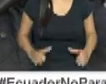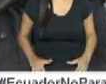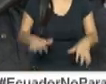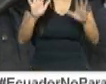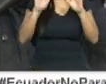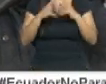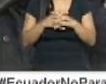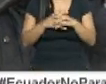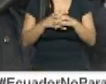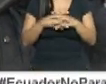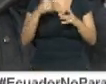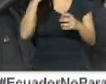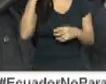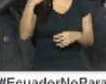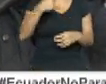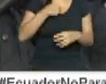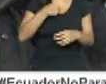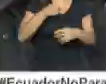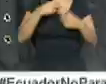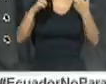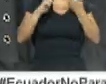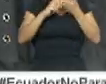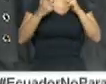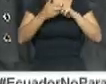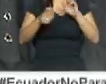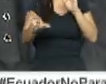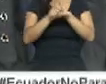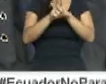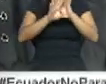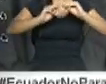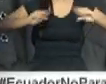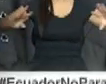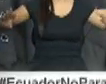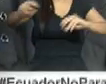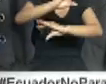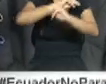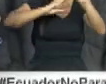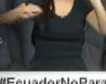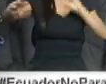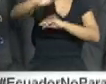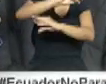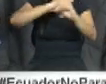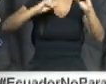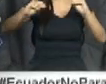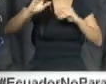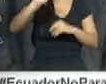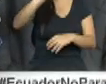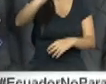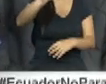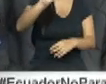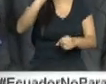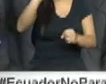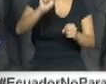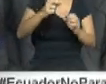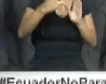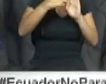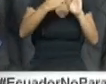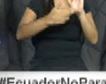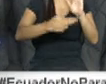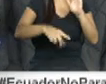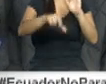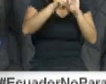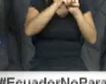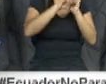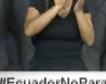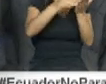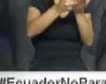una leguleyada. Lo voy a definir así, ¿no? Puede haber un vacío, ¿verdad? Pero se está rompiendo un principio básico. Uno discute principios, no